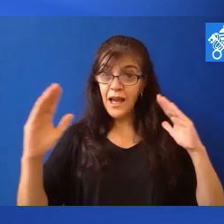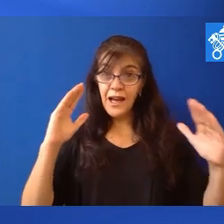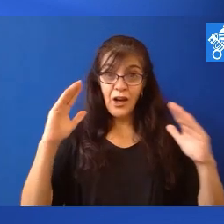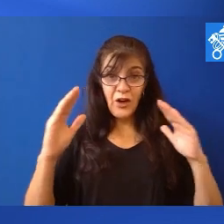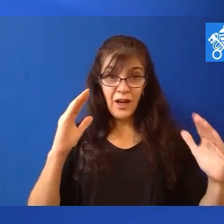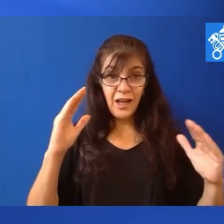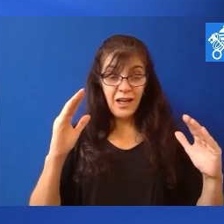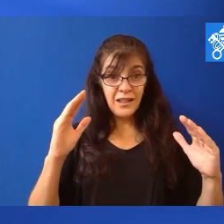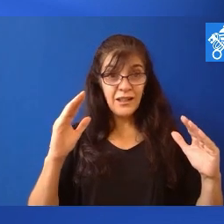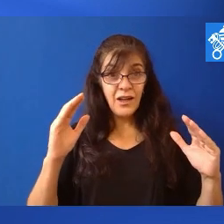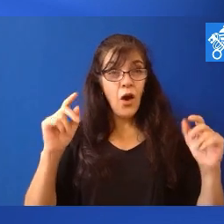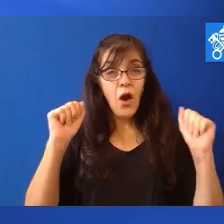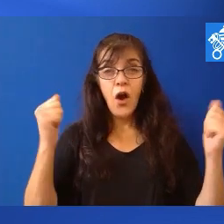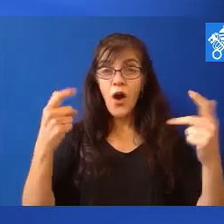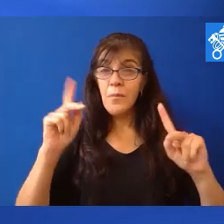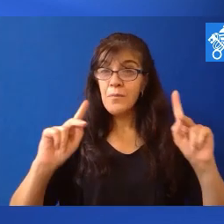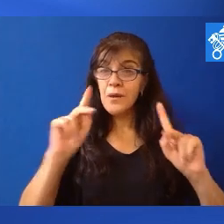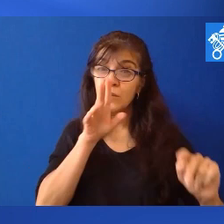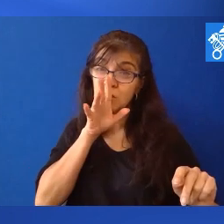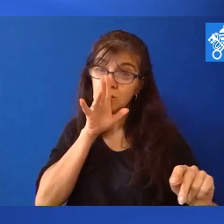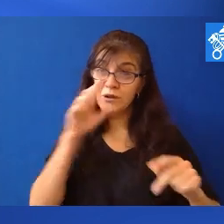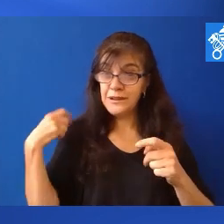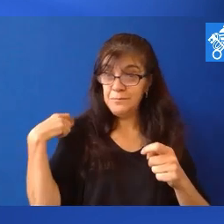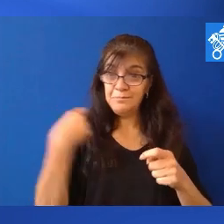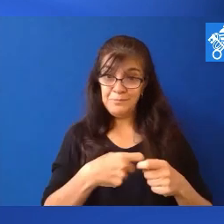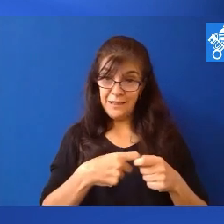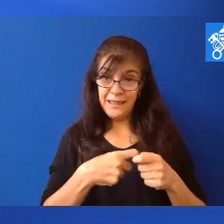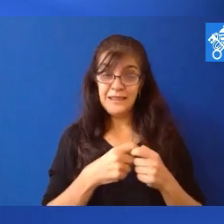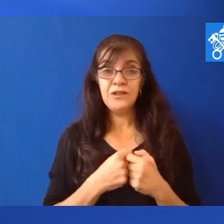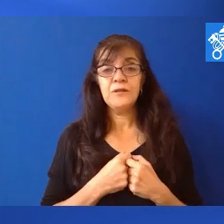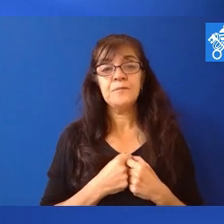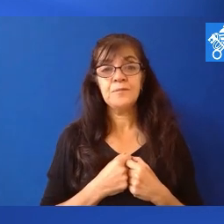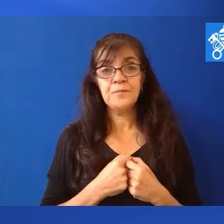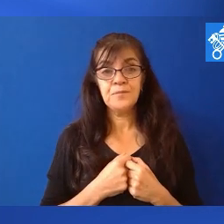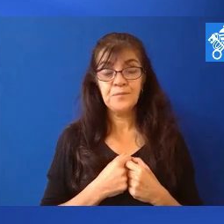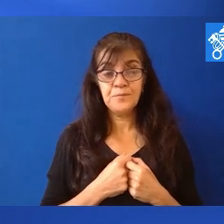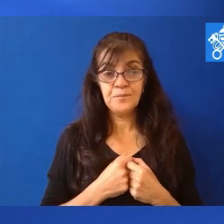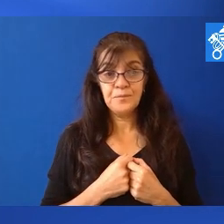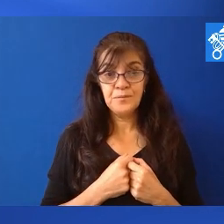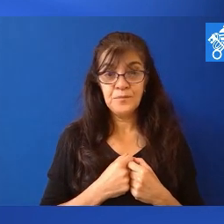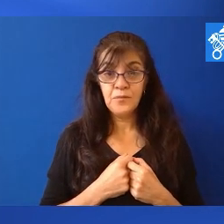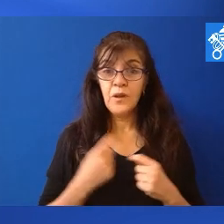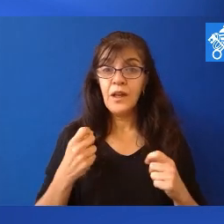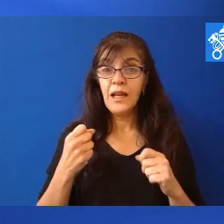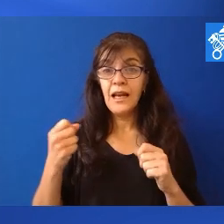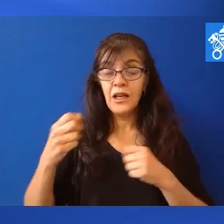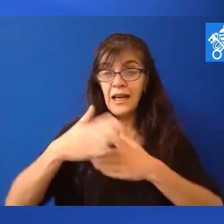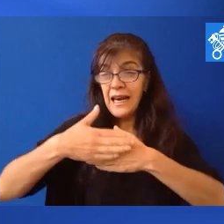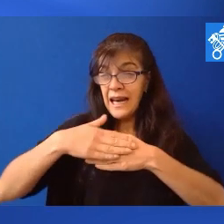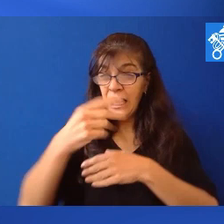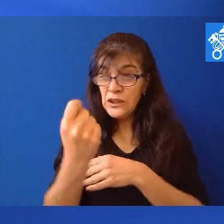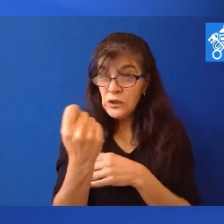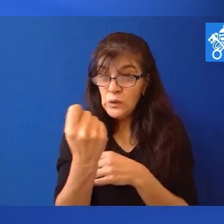Saludo cordialmente a los peregrinos de lengua. I cordially greet the Spanish-speaking pilgrims. Next Tuesday